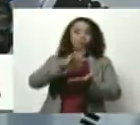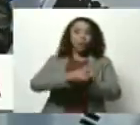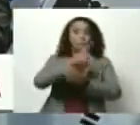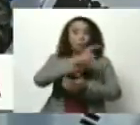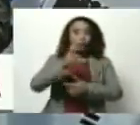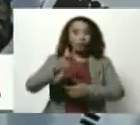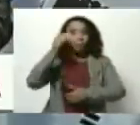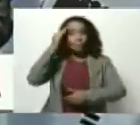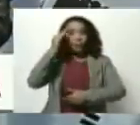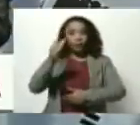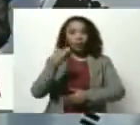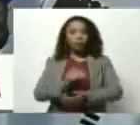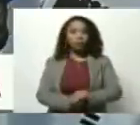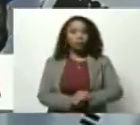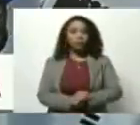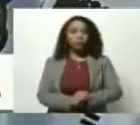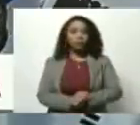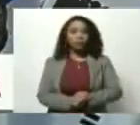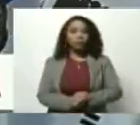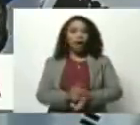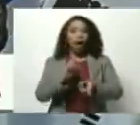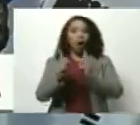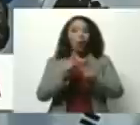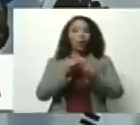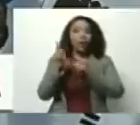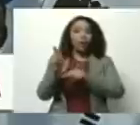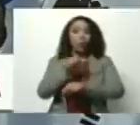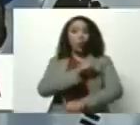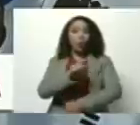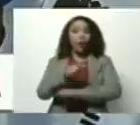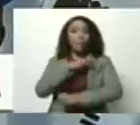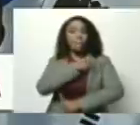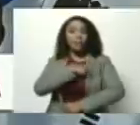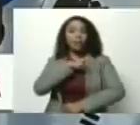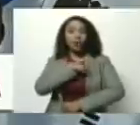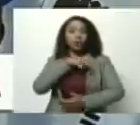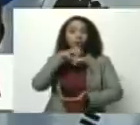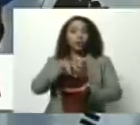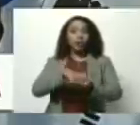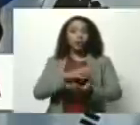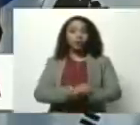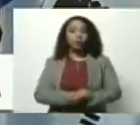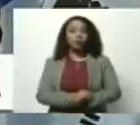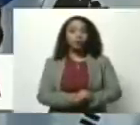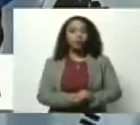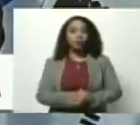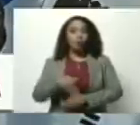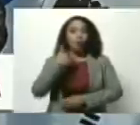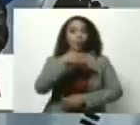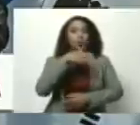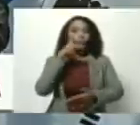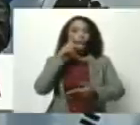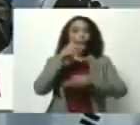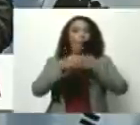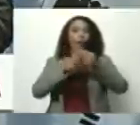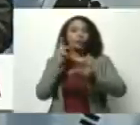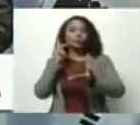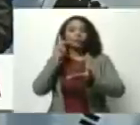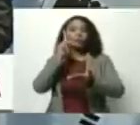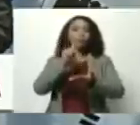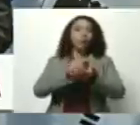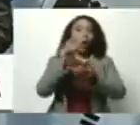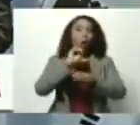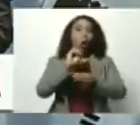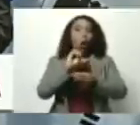como militares, algunas de ellas que cumplían misiones de Estado, cuando hacían su llegada o